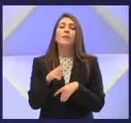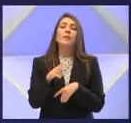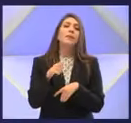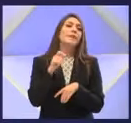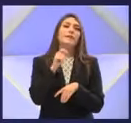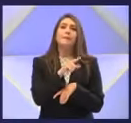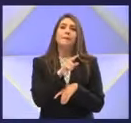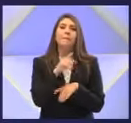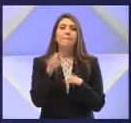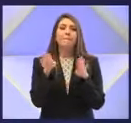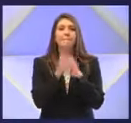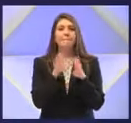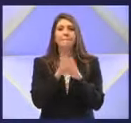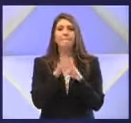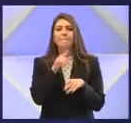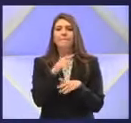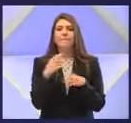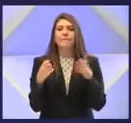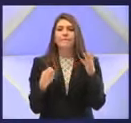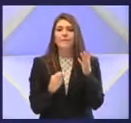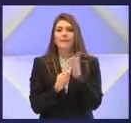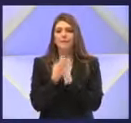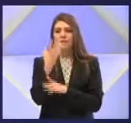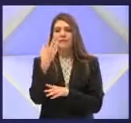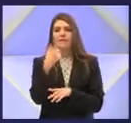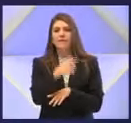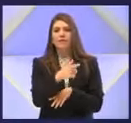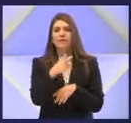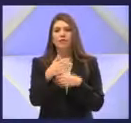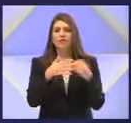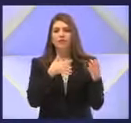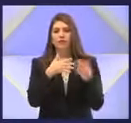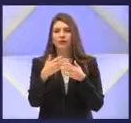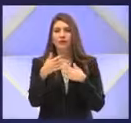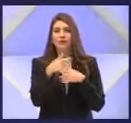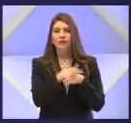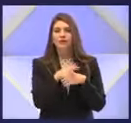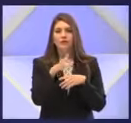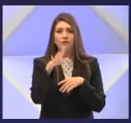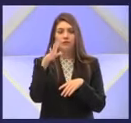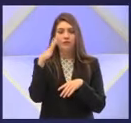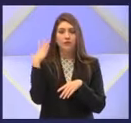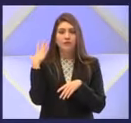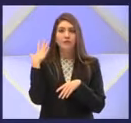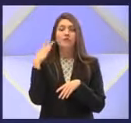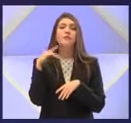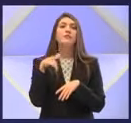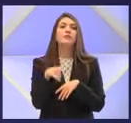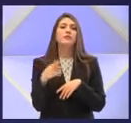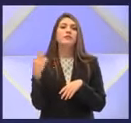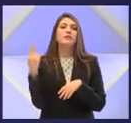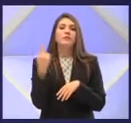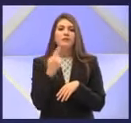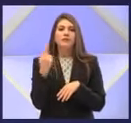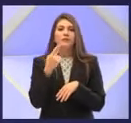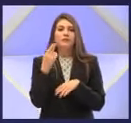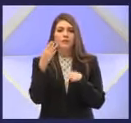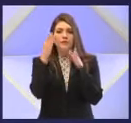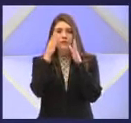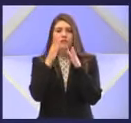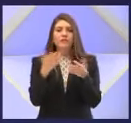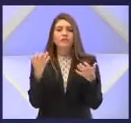como la panacea del mundo pero pues hay que diseñar política pública centrada